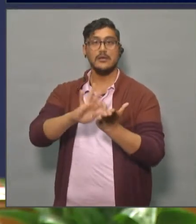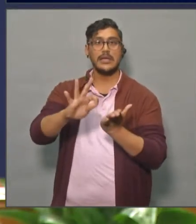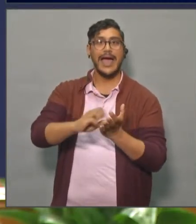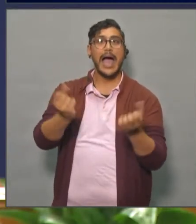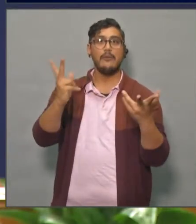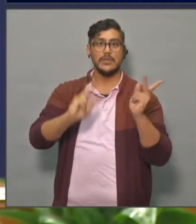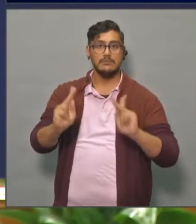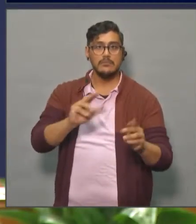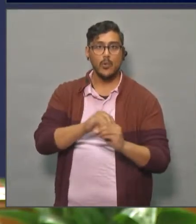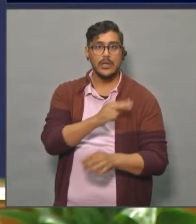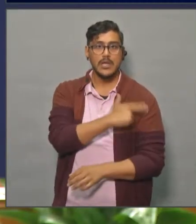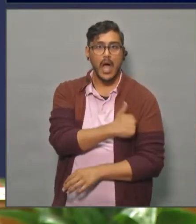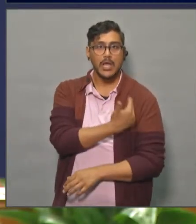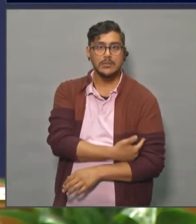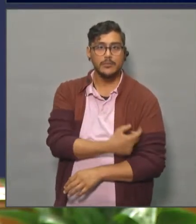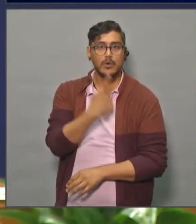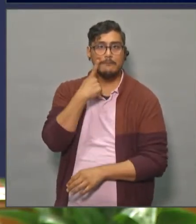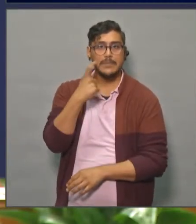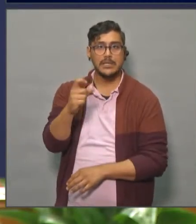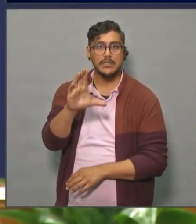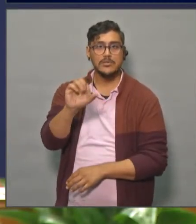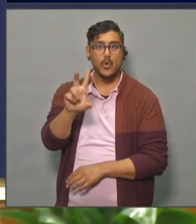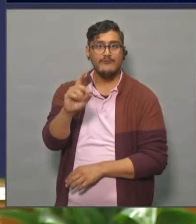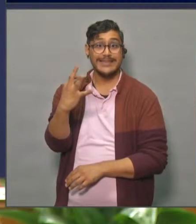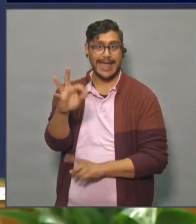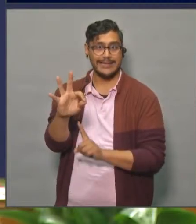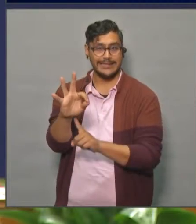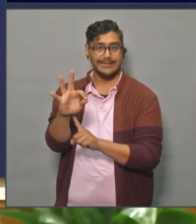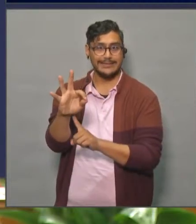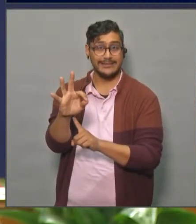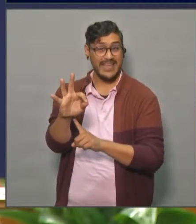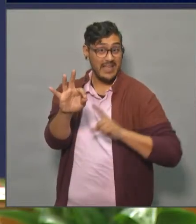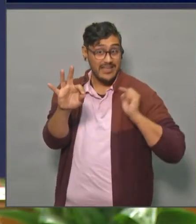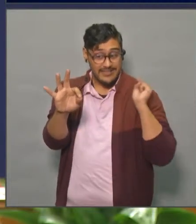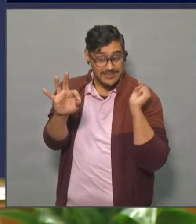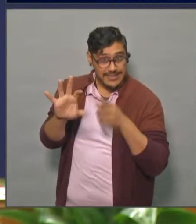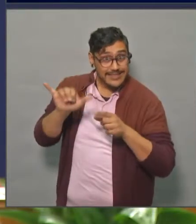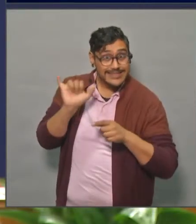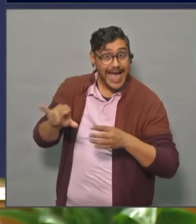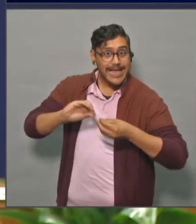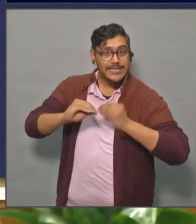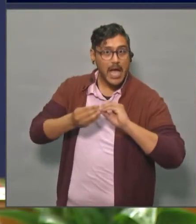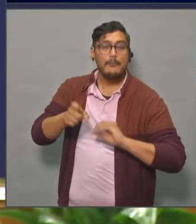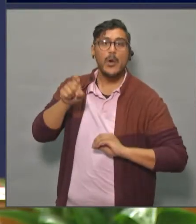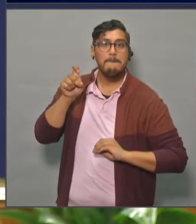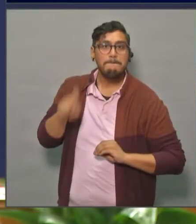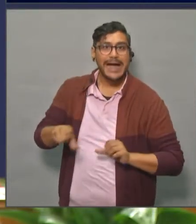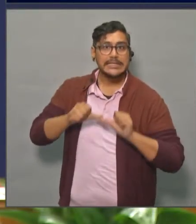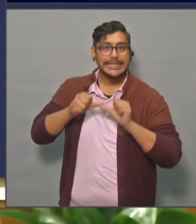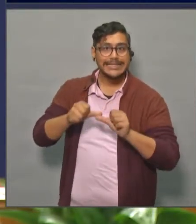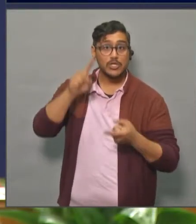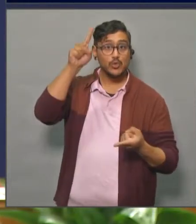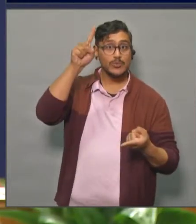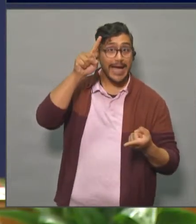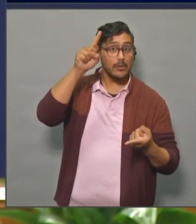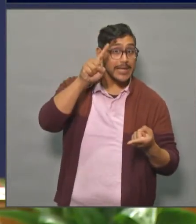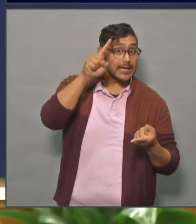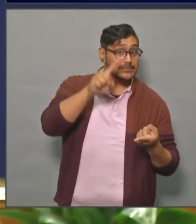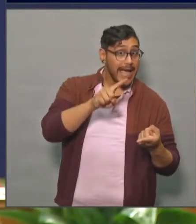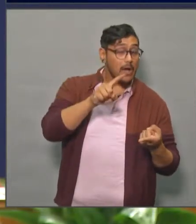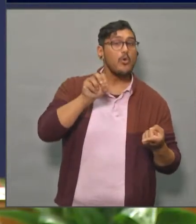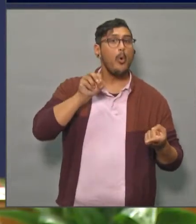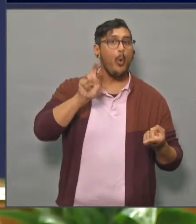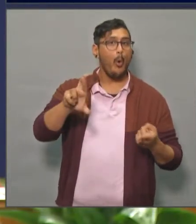por COVID-19 y queremos que este número disminuya o permanezca estable.